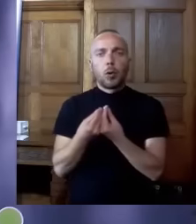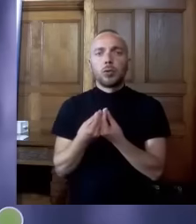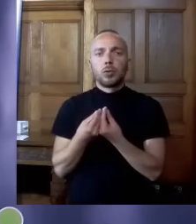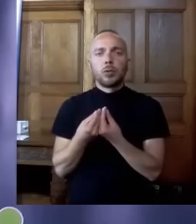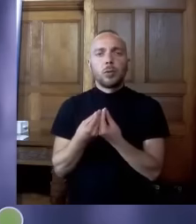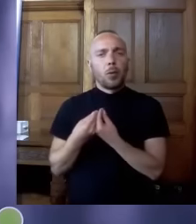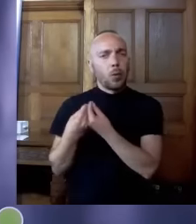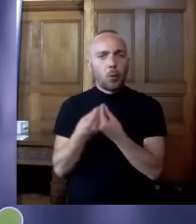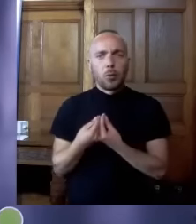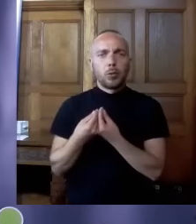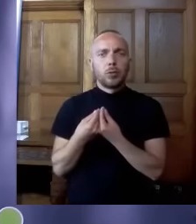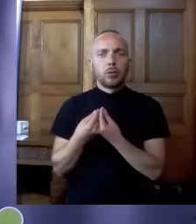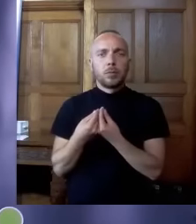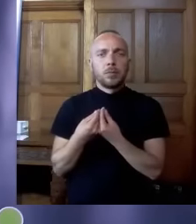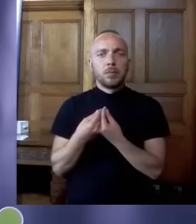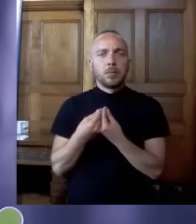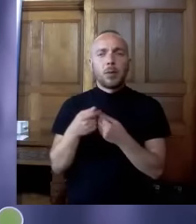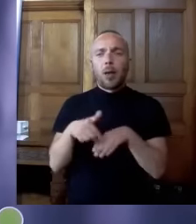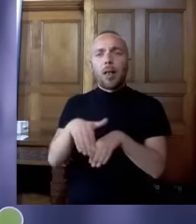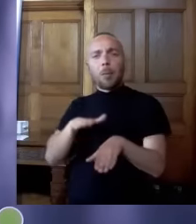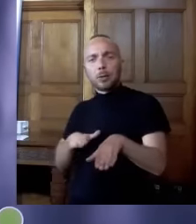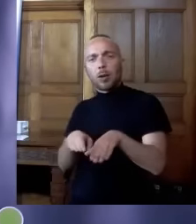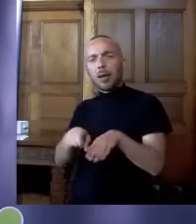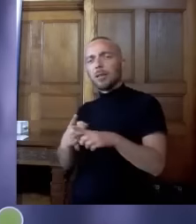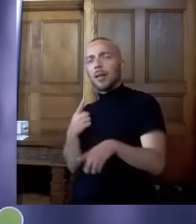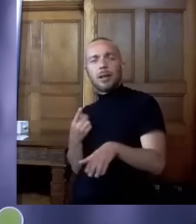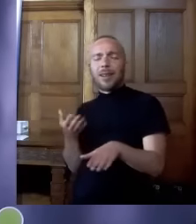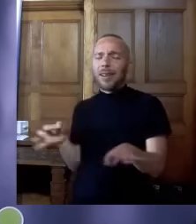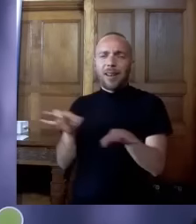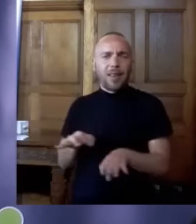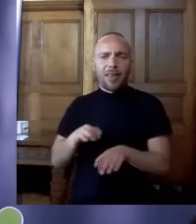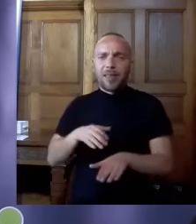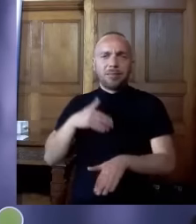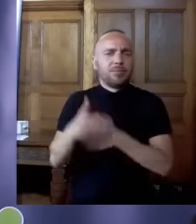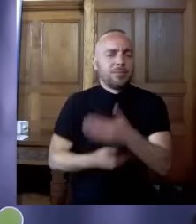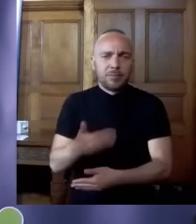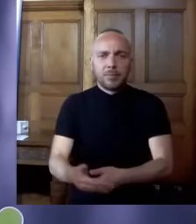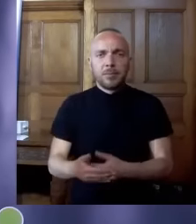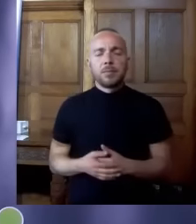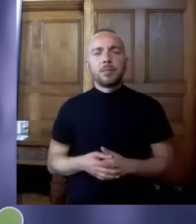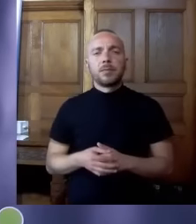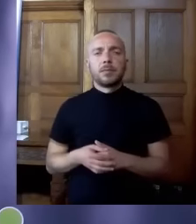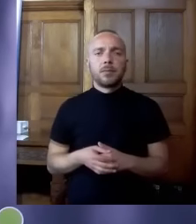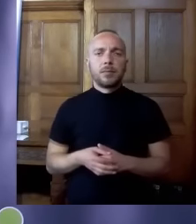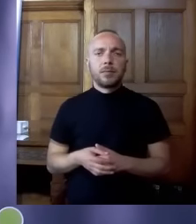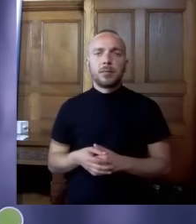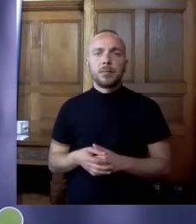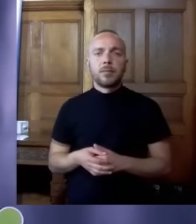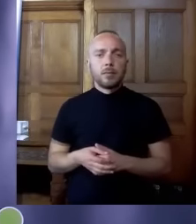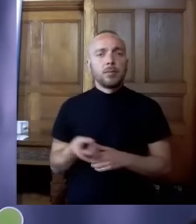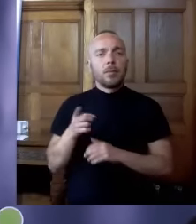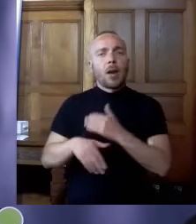nunca Un paso atrás sin equivocarnos de bando y